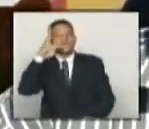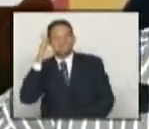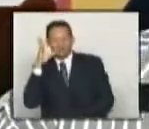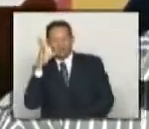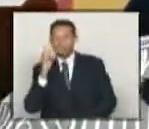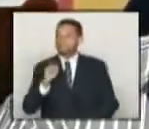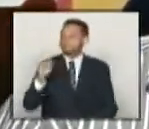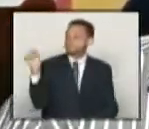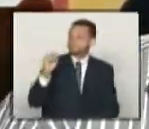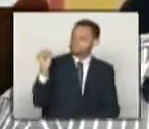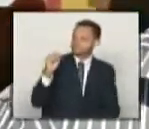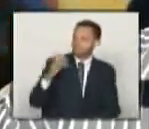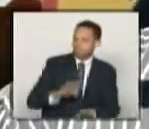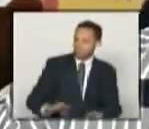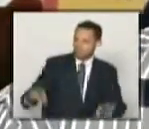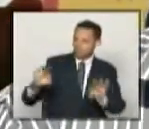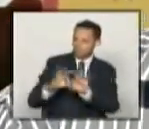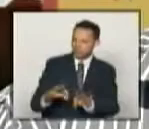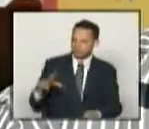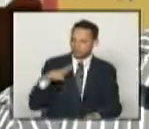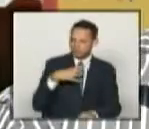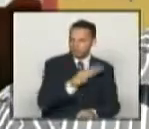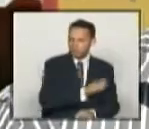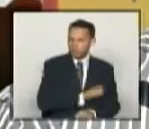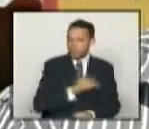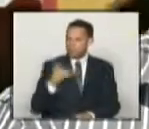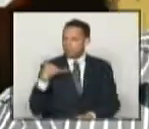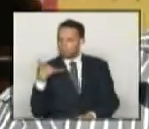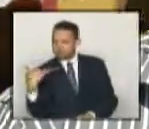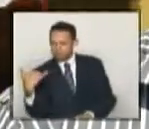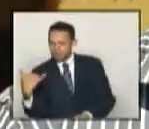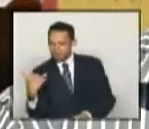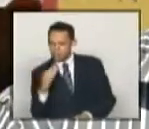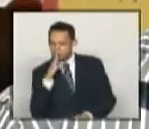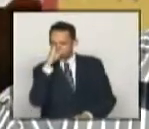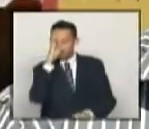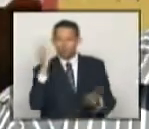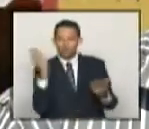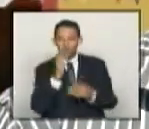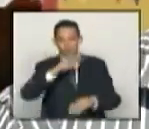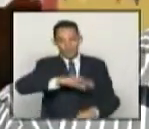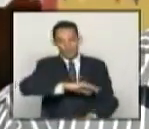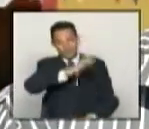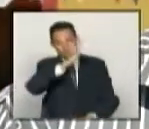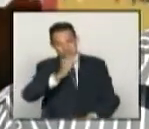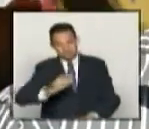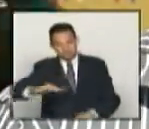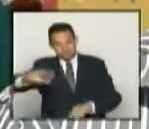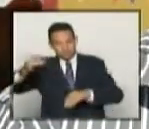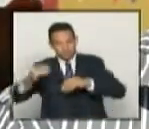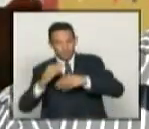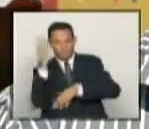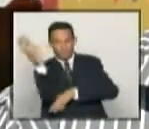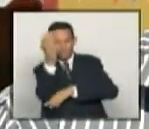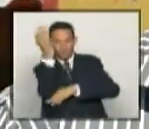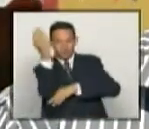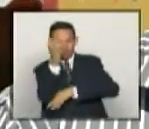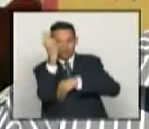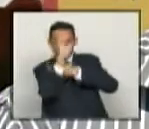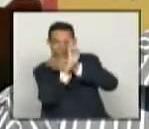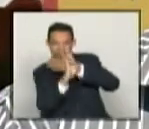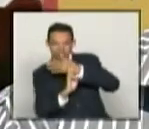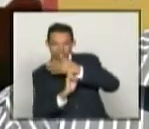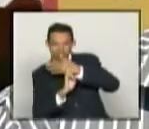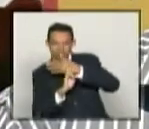bien lo dice usted, señor gobernador. Nosotros pues estamos enclavados aquí en la cordillera occidental y la central, y Anserma, en